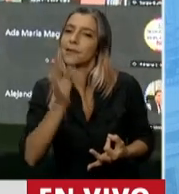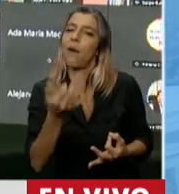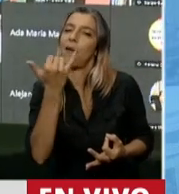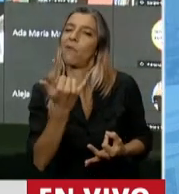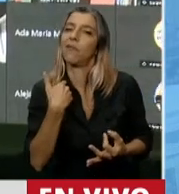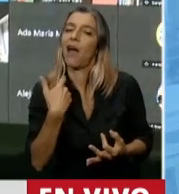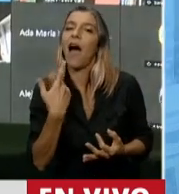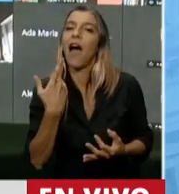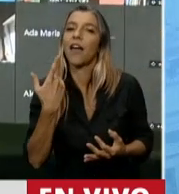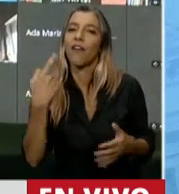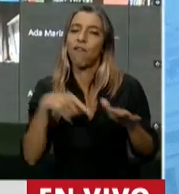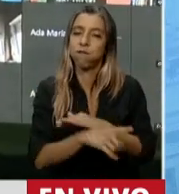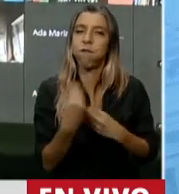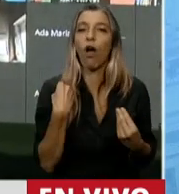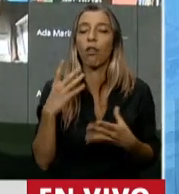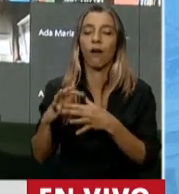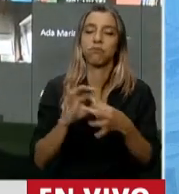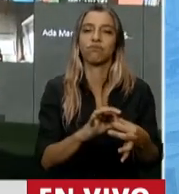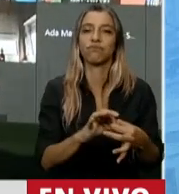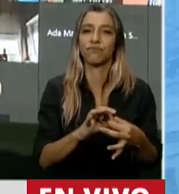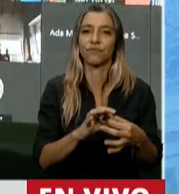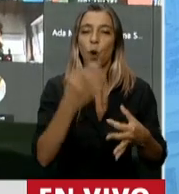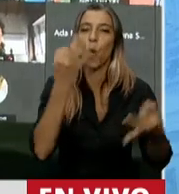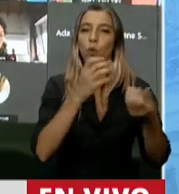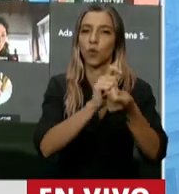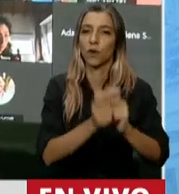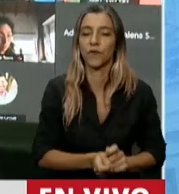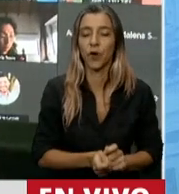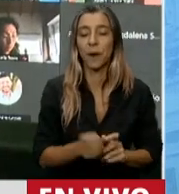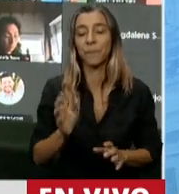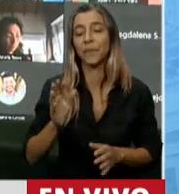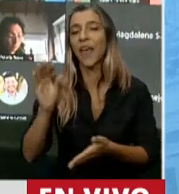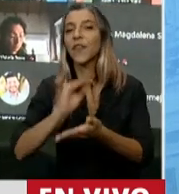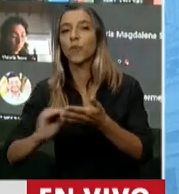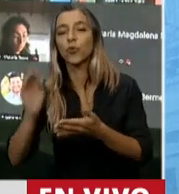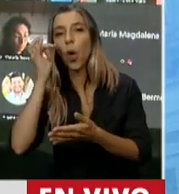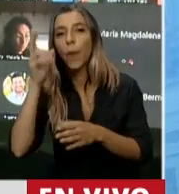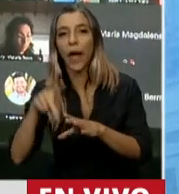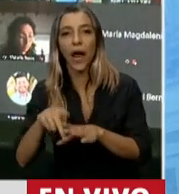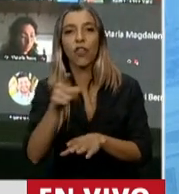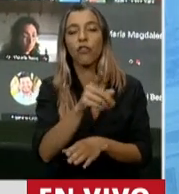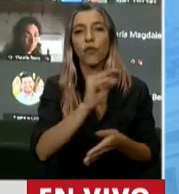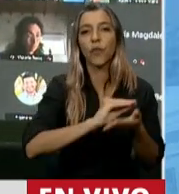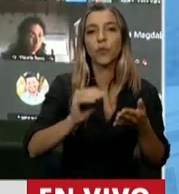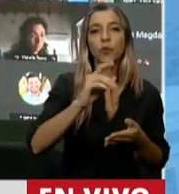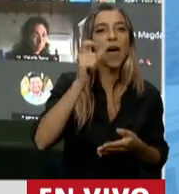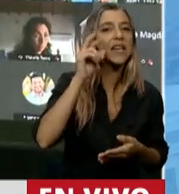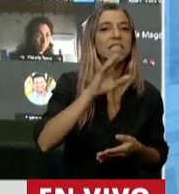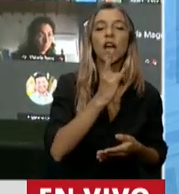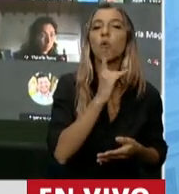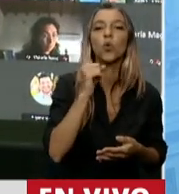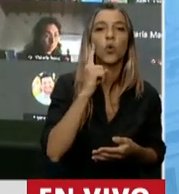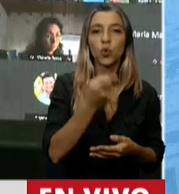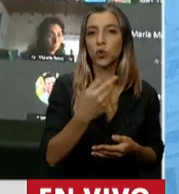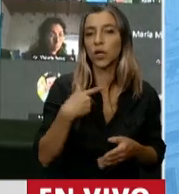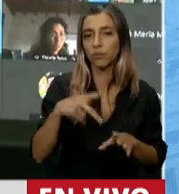reforma judicial. Para que la vicepresidenta. Un segundito, sí. Le pido una interrupción a la diputada Cerruti. No, no se lo doy, presidente, que hable